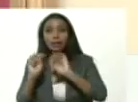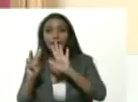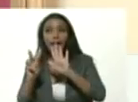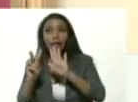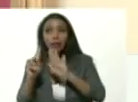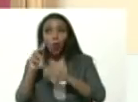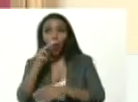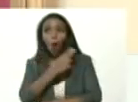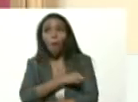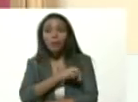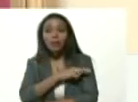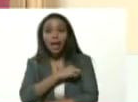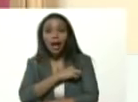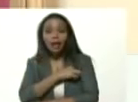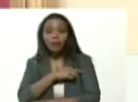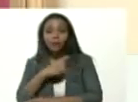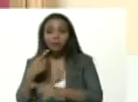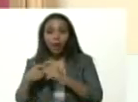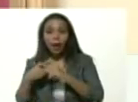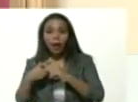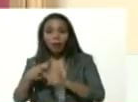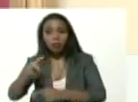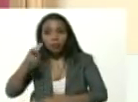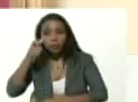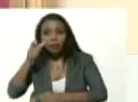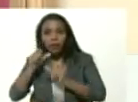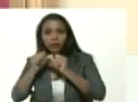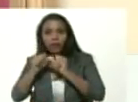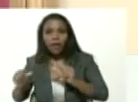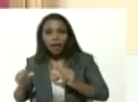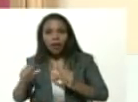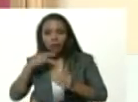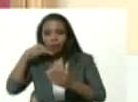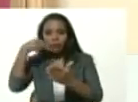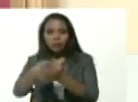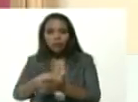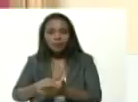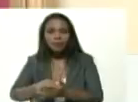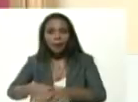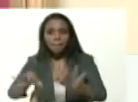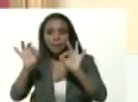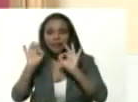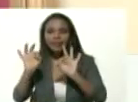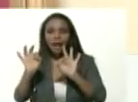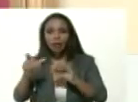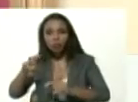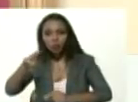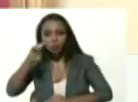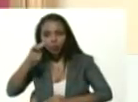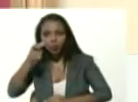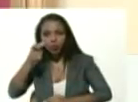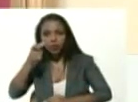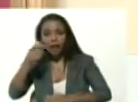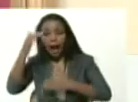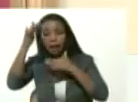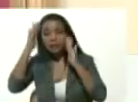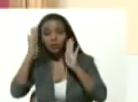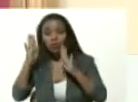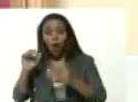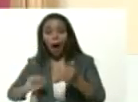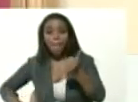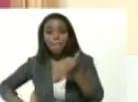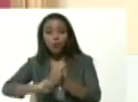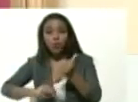centinela con vigilancia permanente. Se le nombró padrinos especiales para su vigilancia y su atención y su